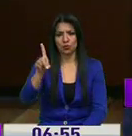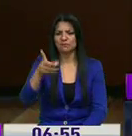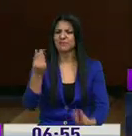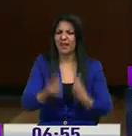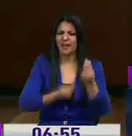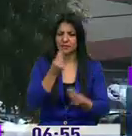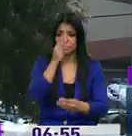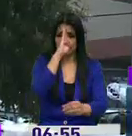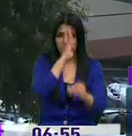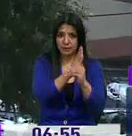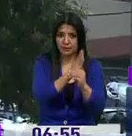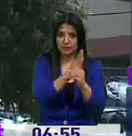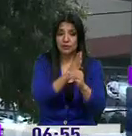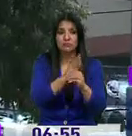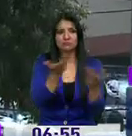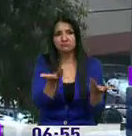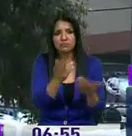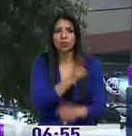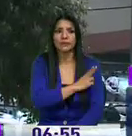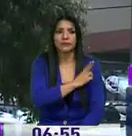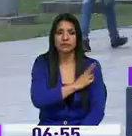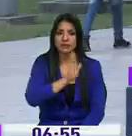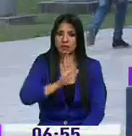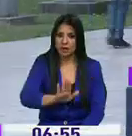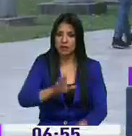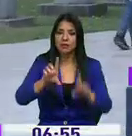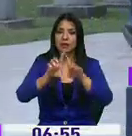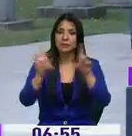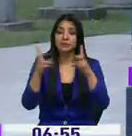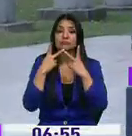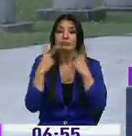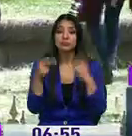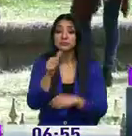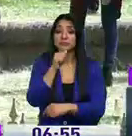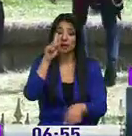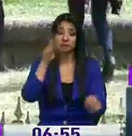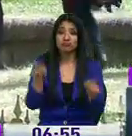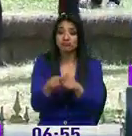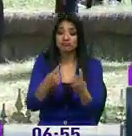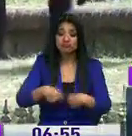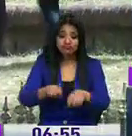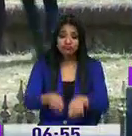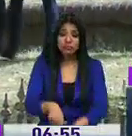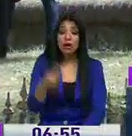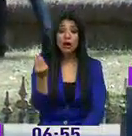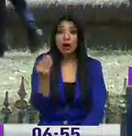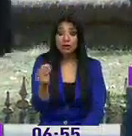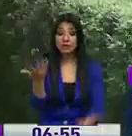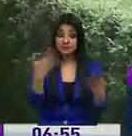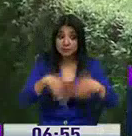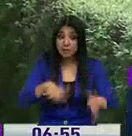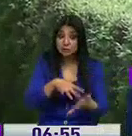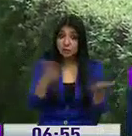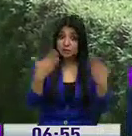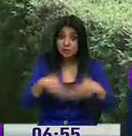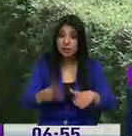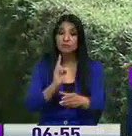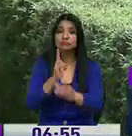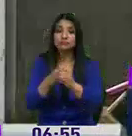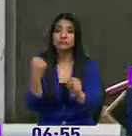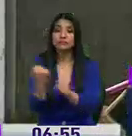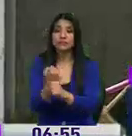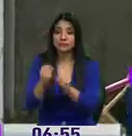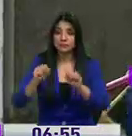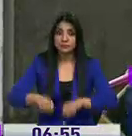entre las instituciones educativas y las entidades públicas y privadas para que así los jóvenes puedan acceder a una plaza de trabajo